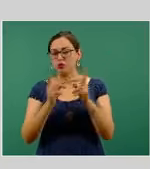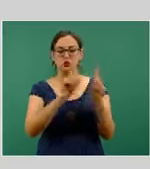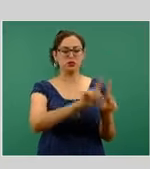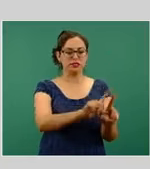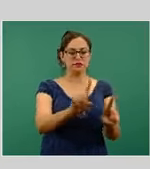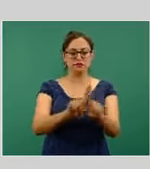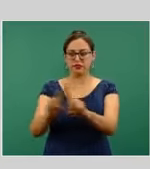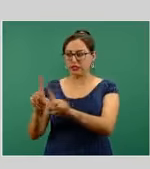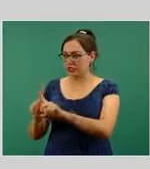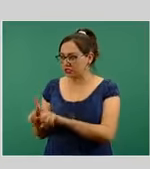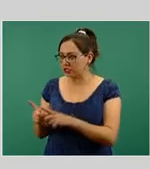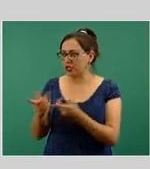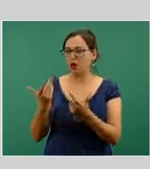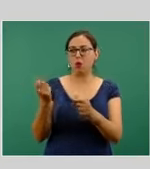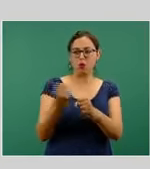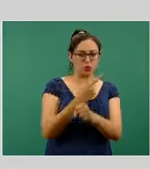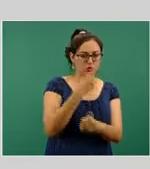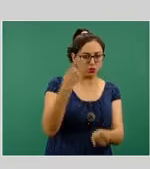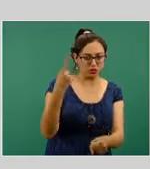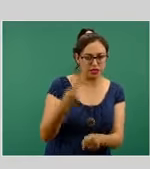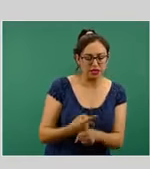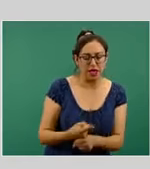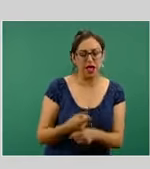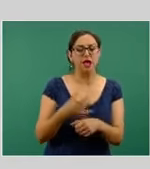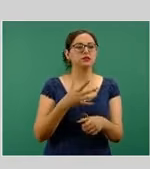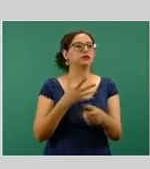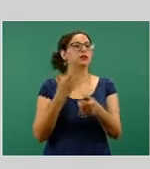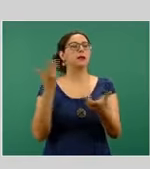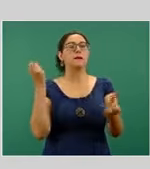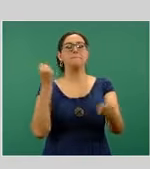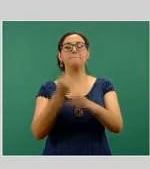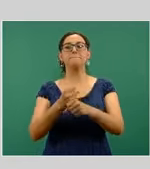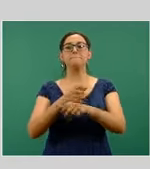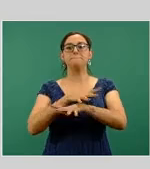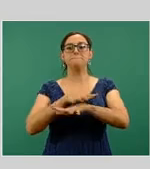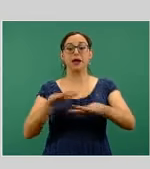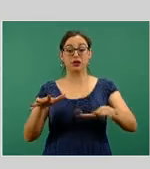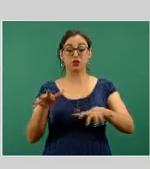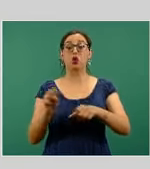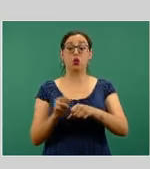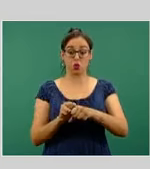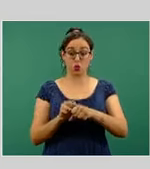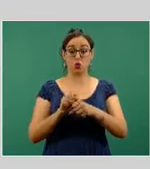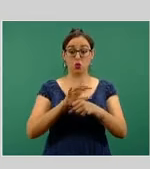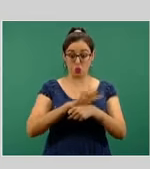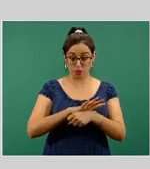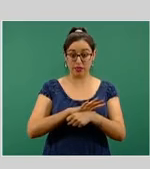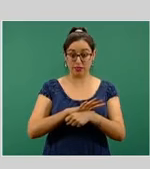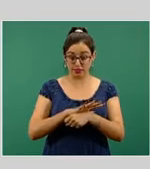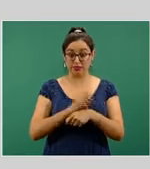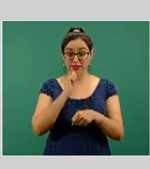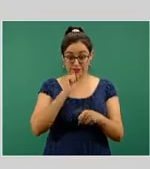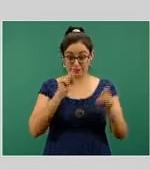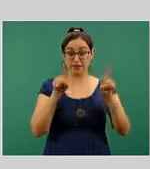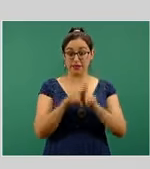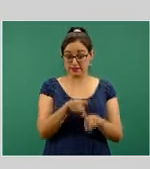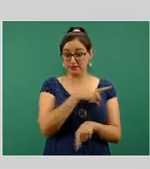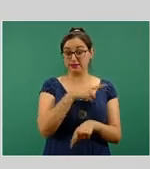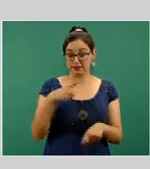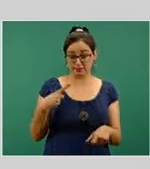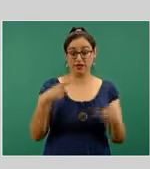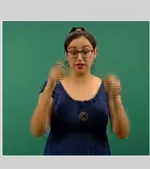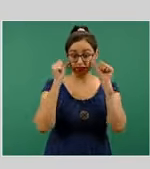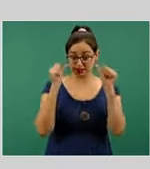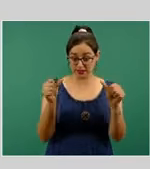intervenciones costo efectivas, también analizar cuál es el impacto del COVID sobre las personas que viven con obesidad